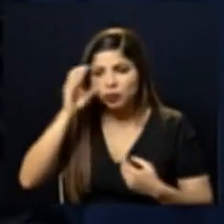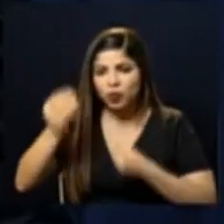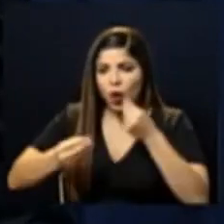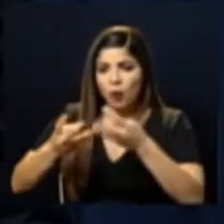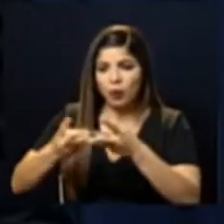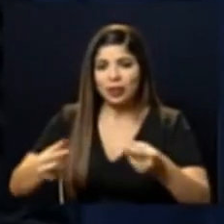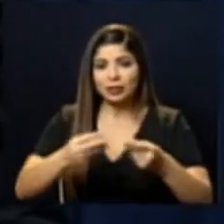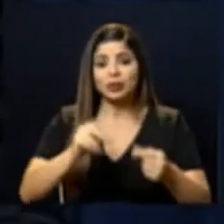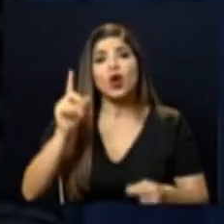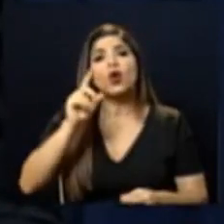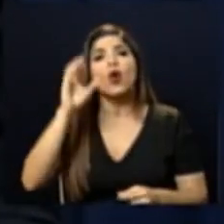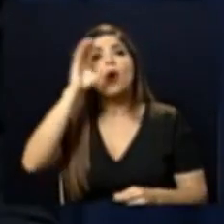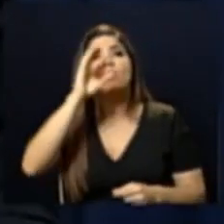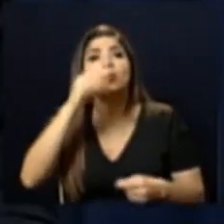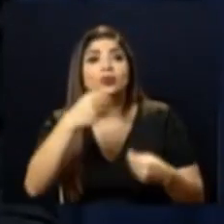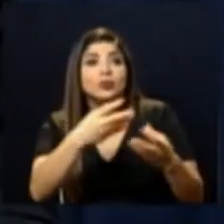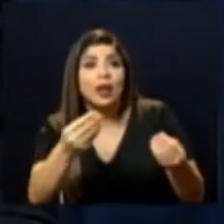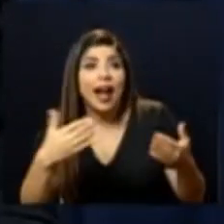a complacer.